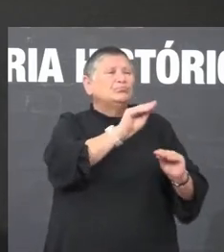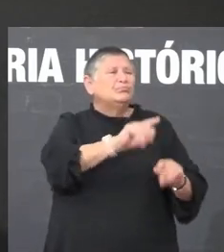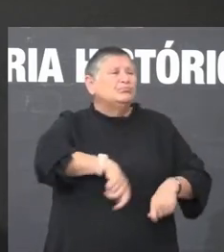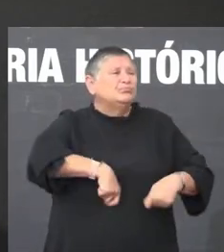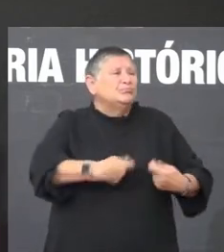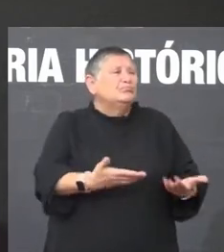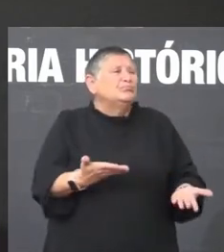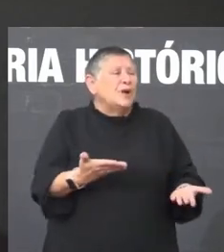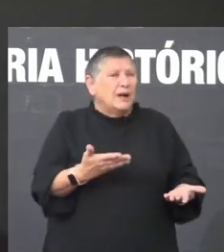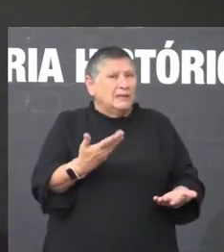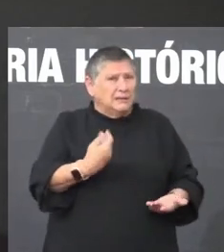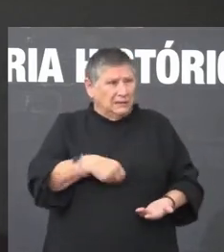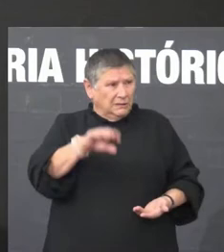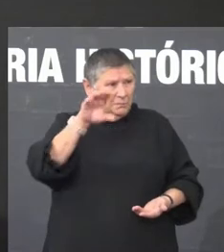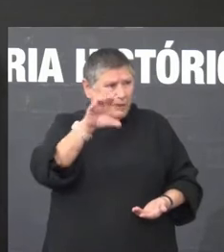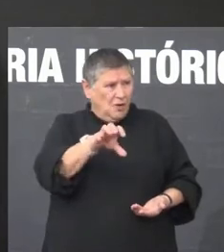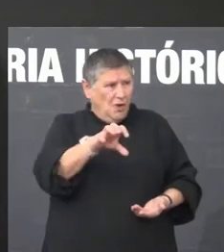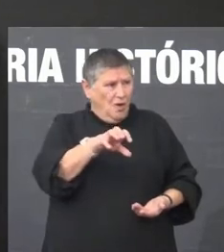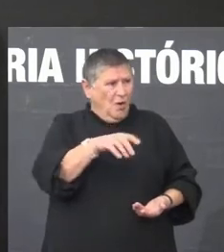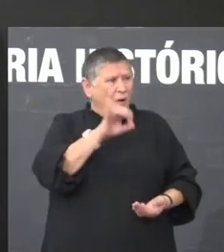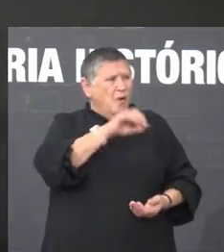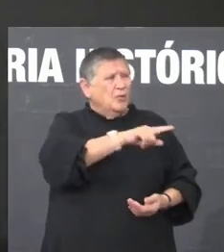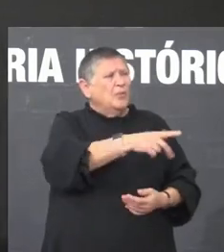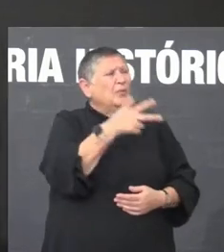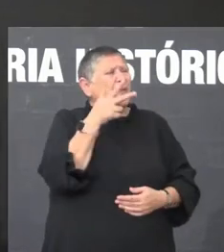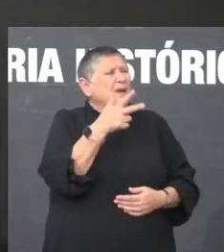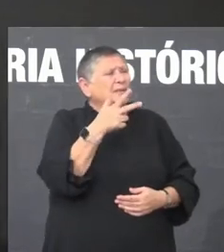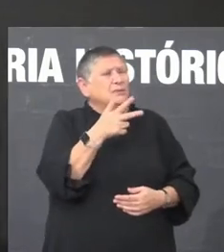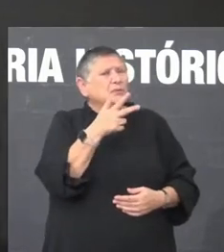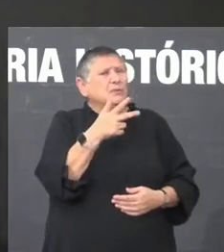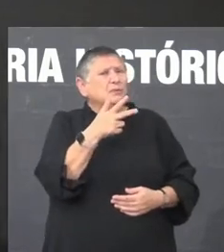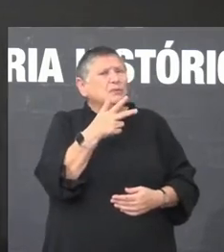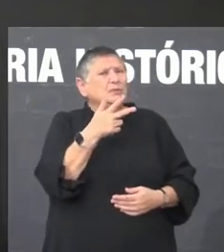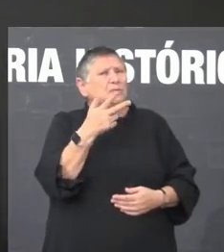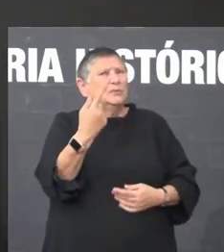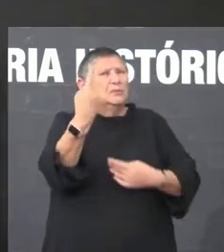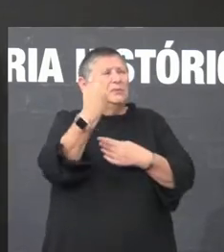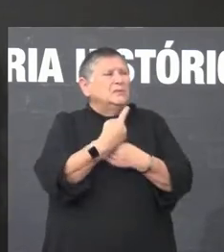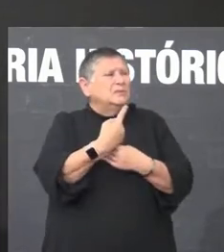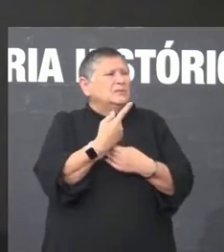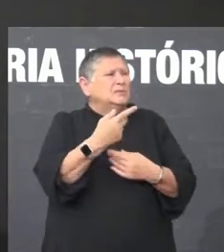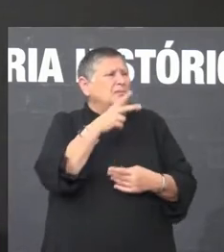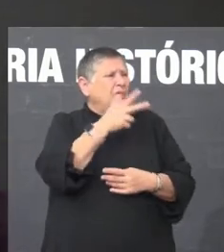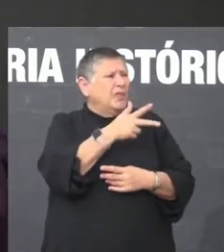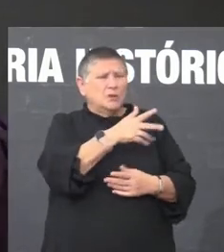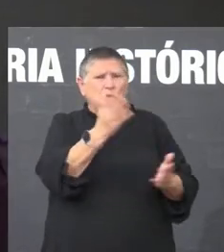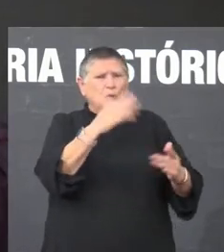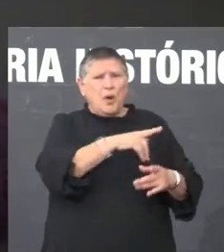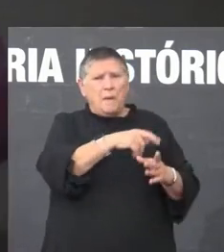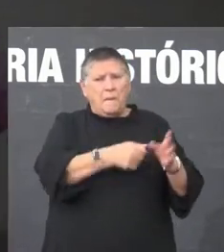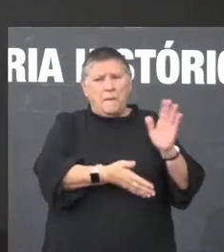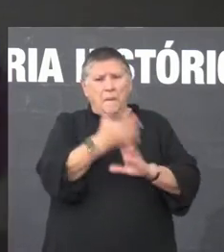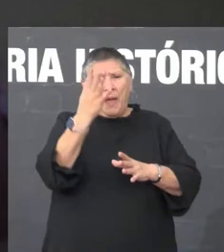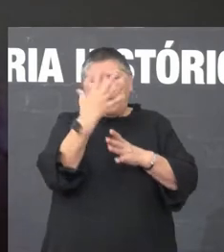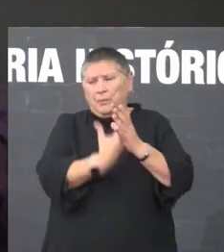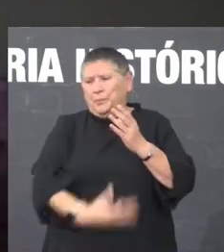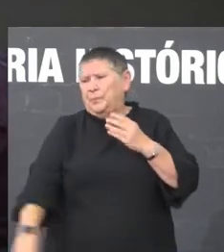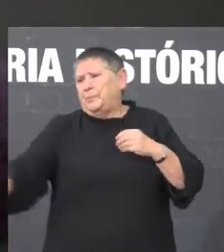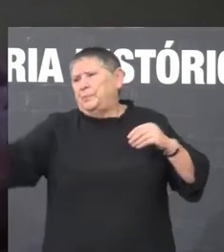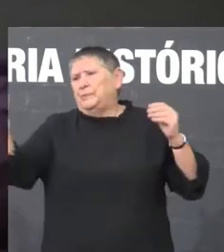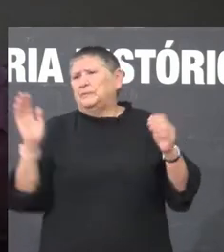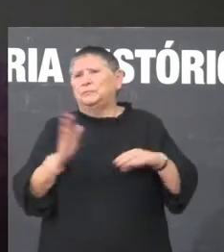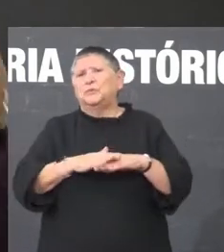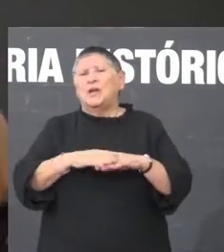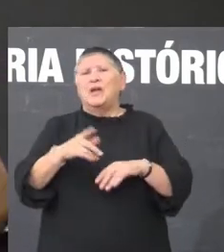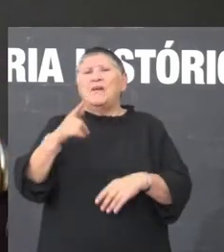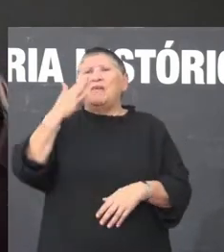tus instituciones, que tu derecho, de repente puede irse por el sumidero porque, oye, viene